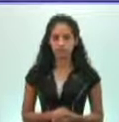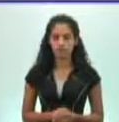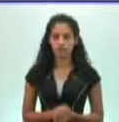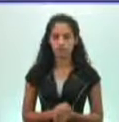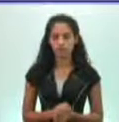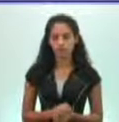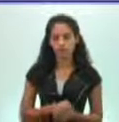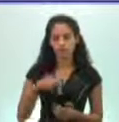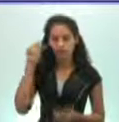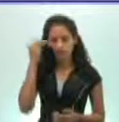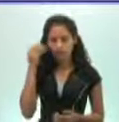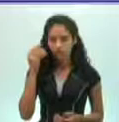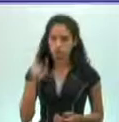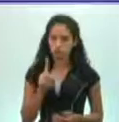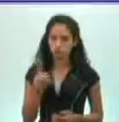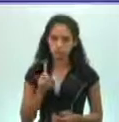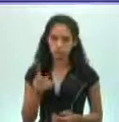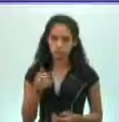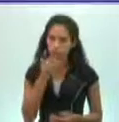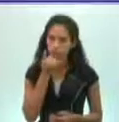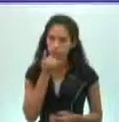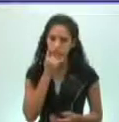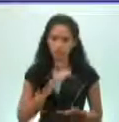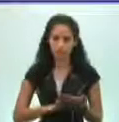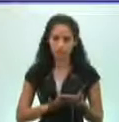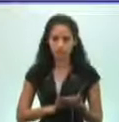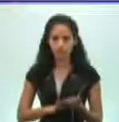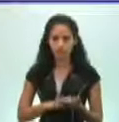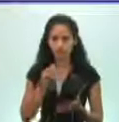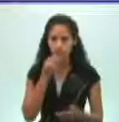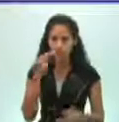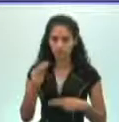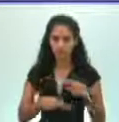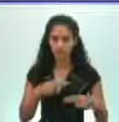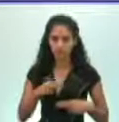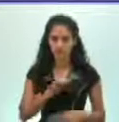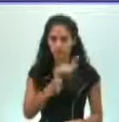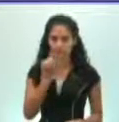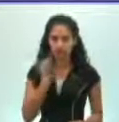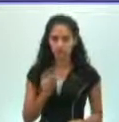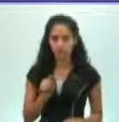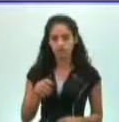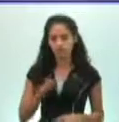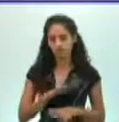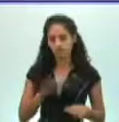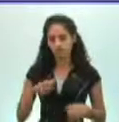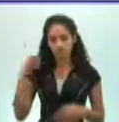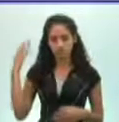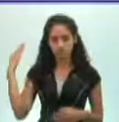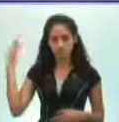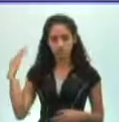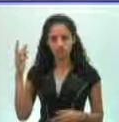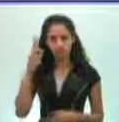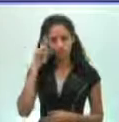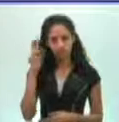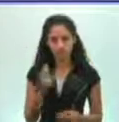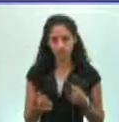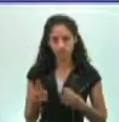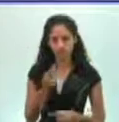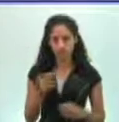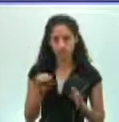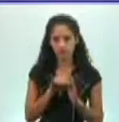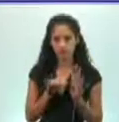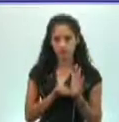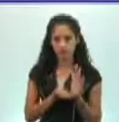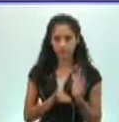Creo que no debes tener dificultades para poder realizar esta actividad, ya que hemos estado recordando algunos de los